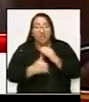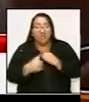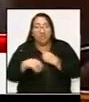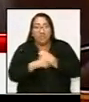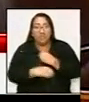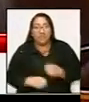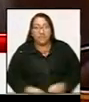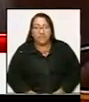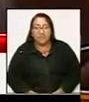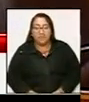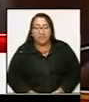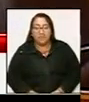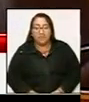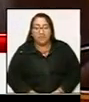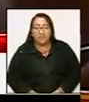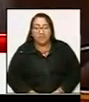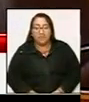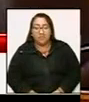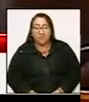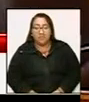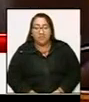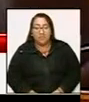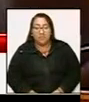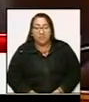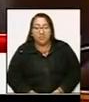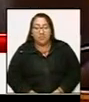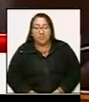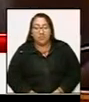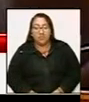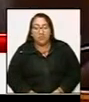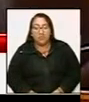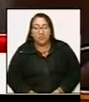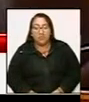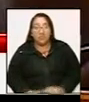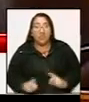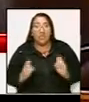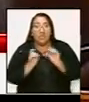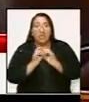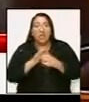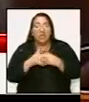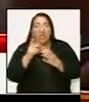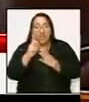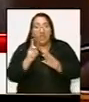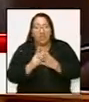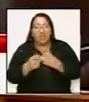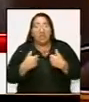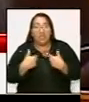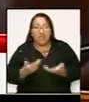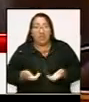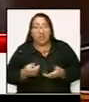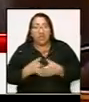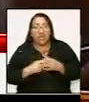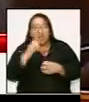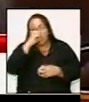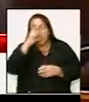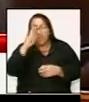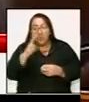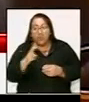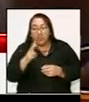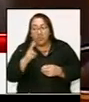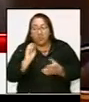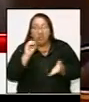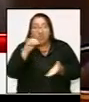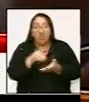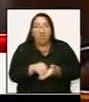país, que no es casualidad que en los datos que disponemos, que Cusco